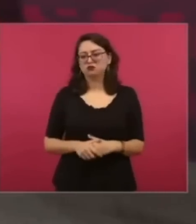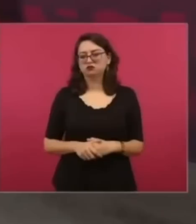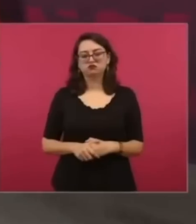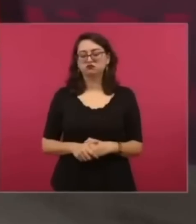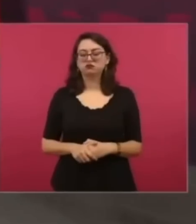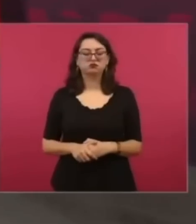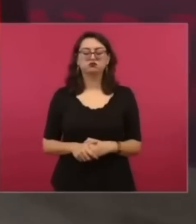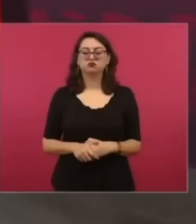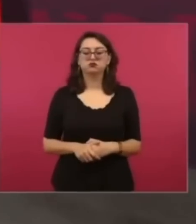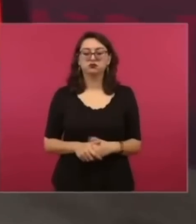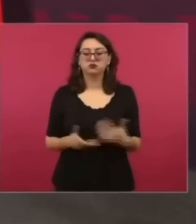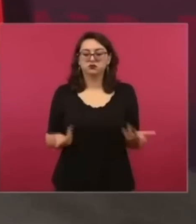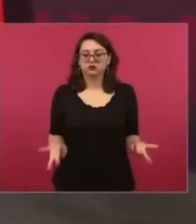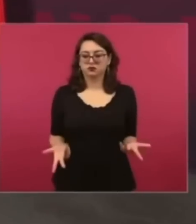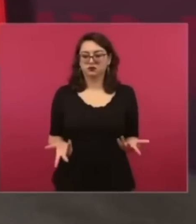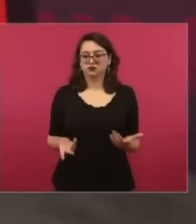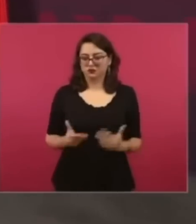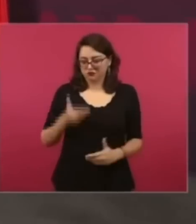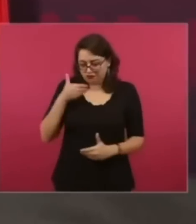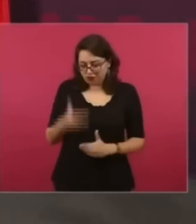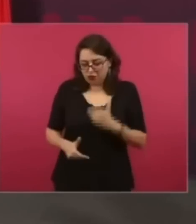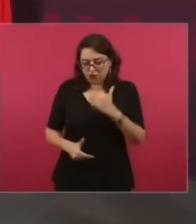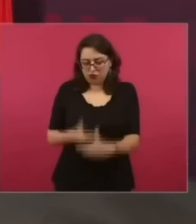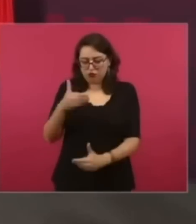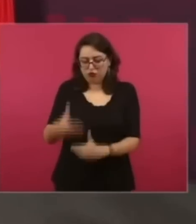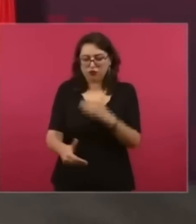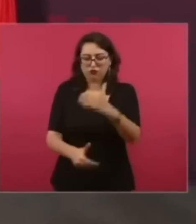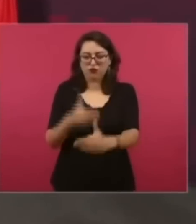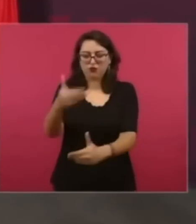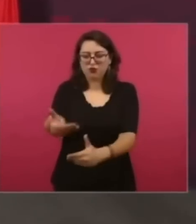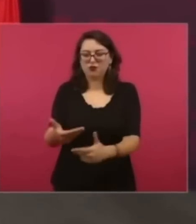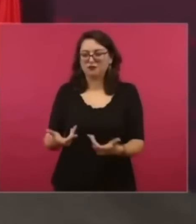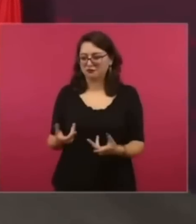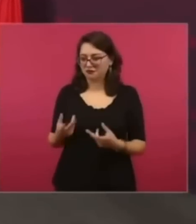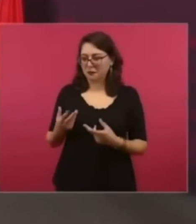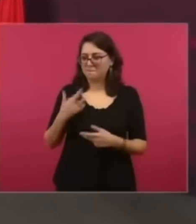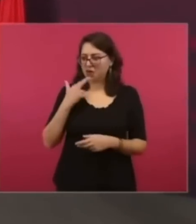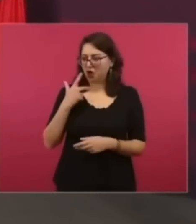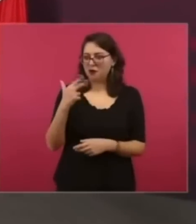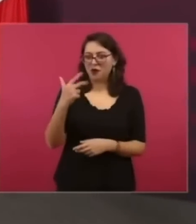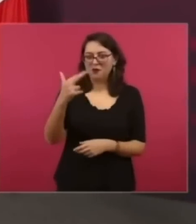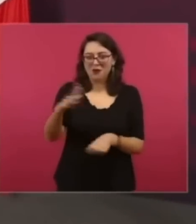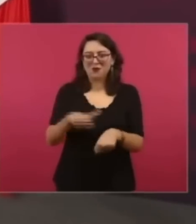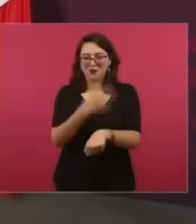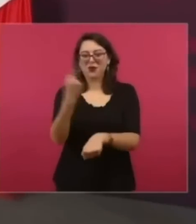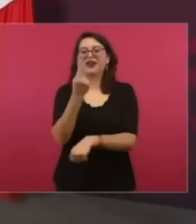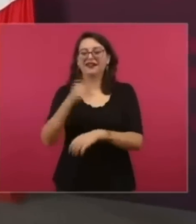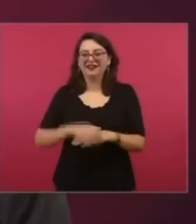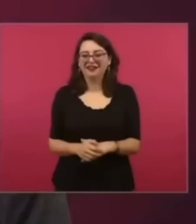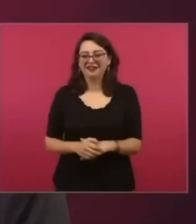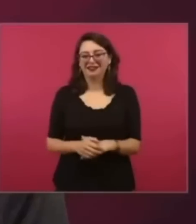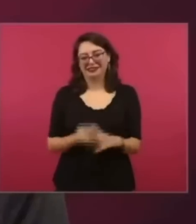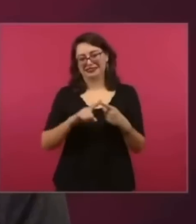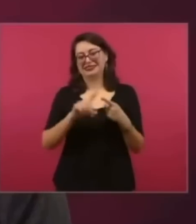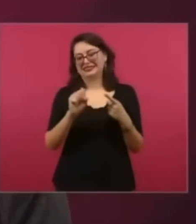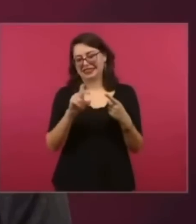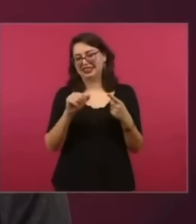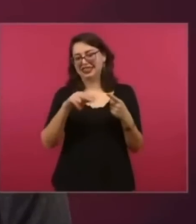se hay avances dice el presidente ya se rompió el pacto de silencio que